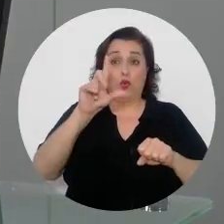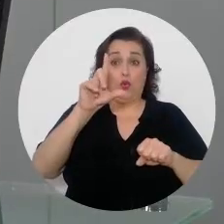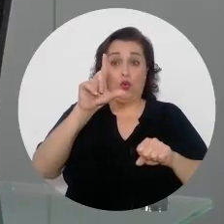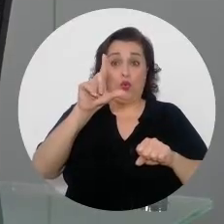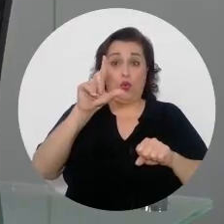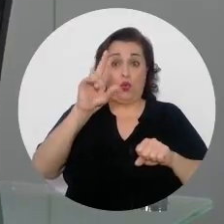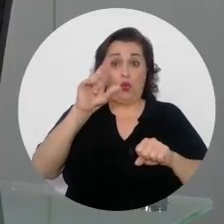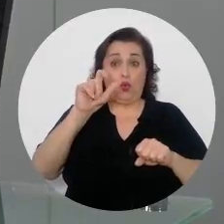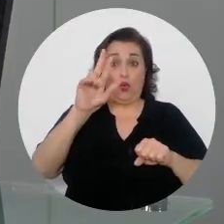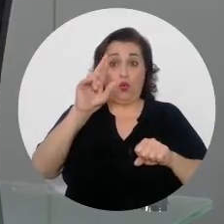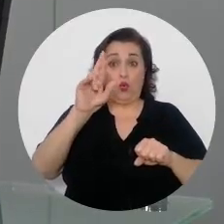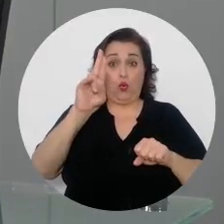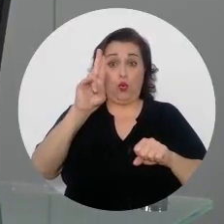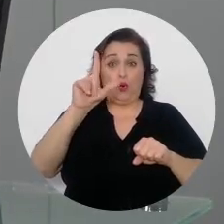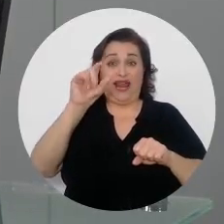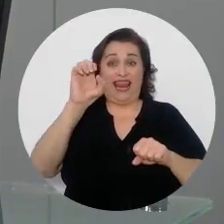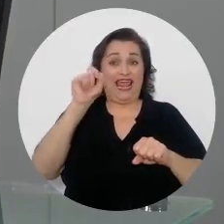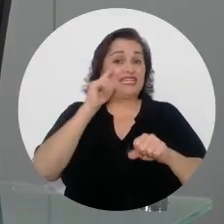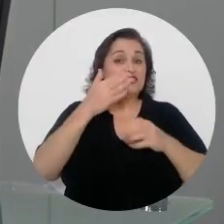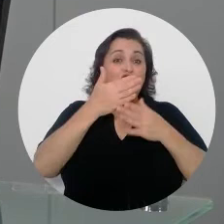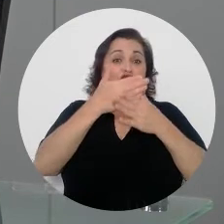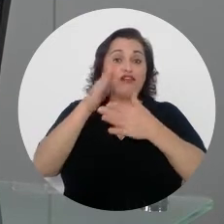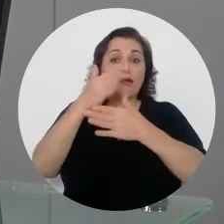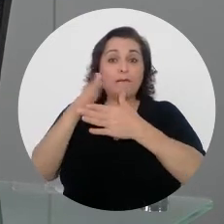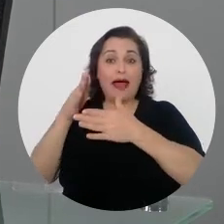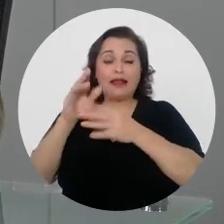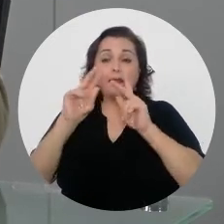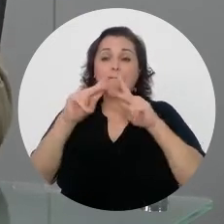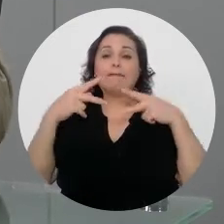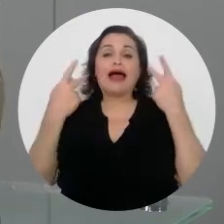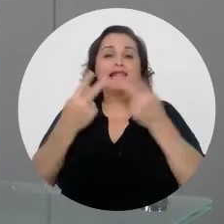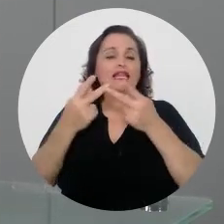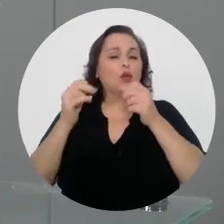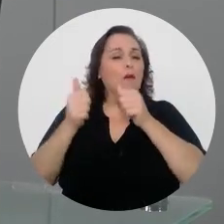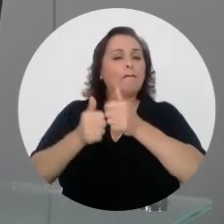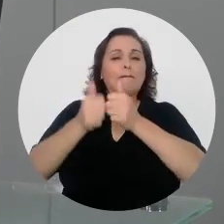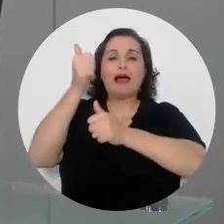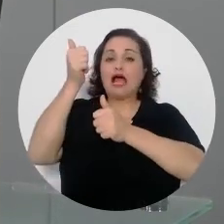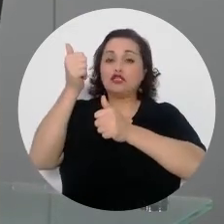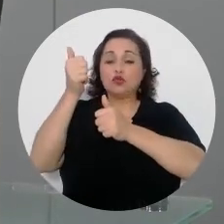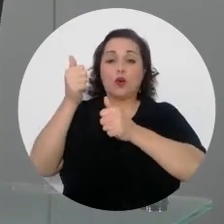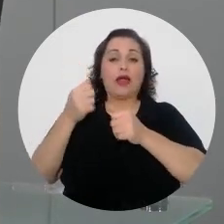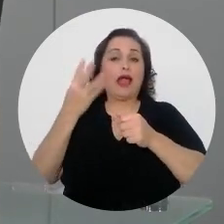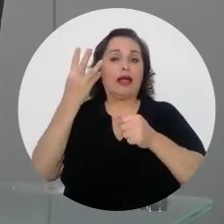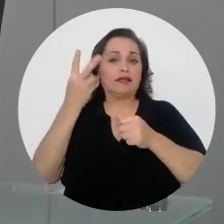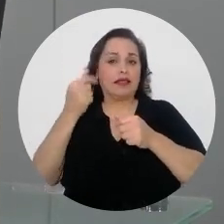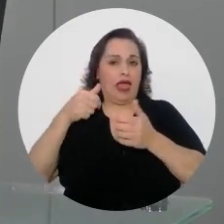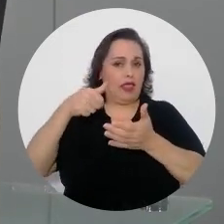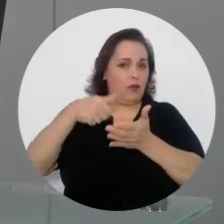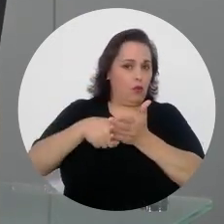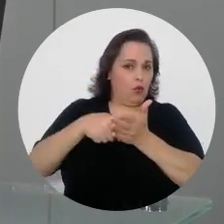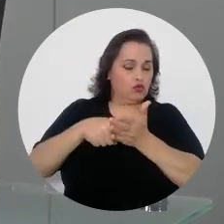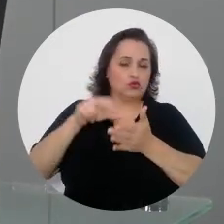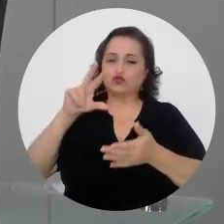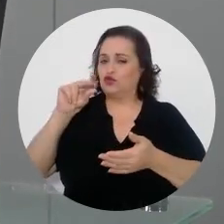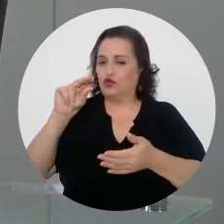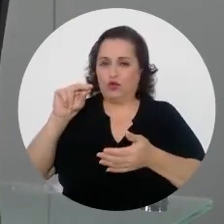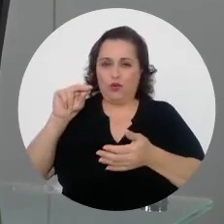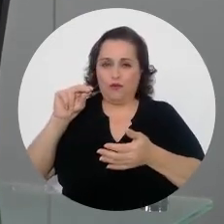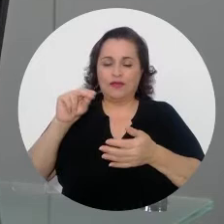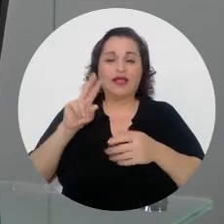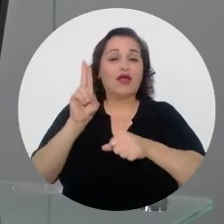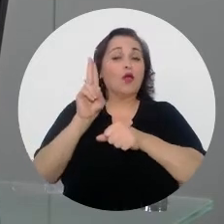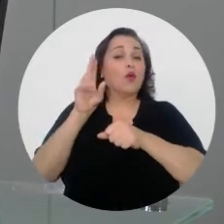a la Asamblea Legislativa no se reparten por el partido que tenga mayor cantidad de votos, sino